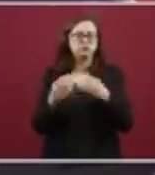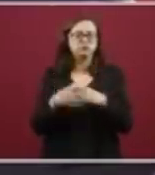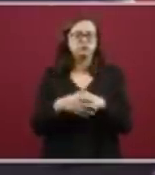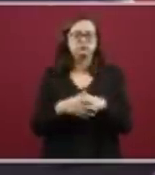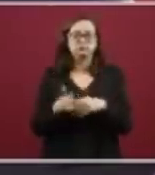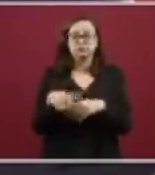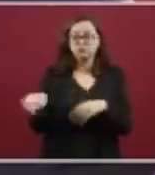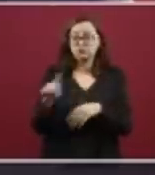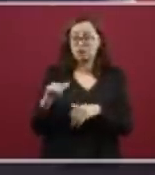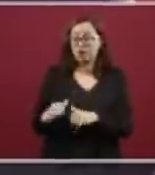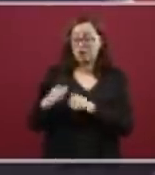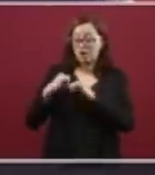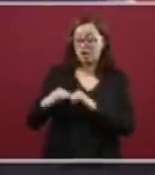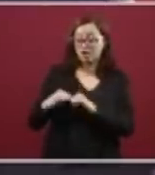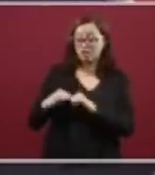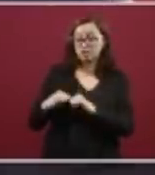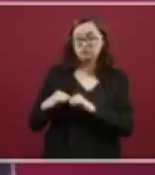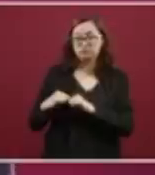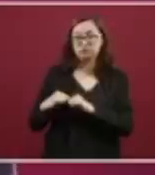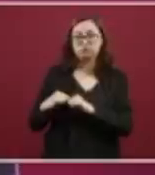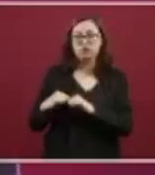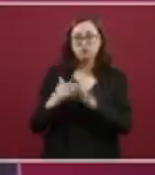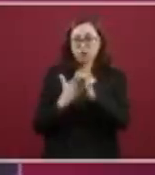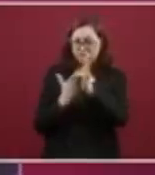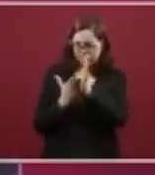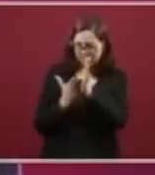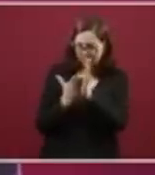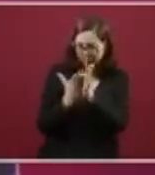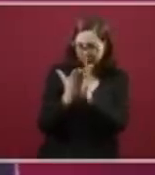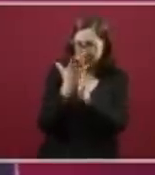las autoridades que actúan con rectitud